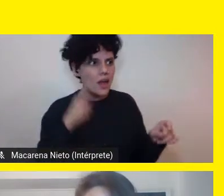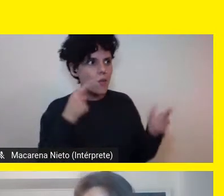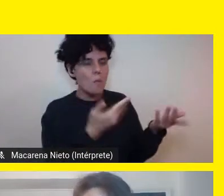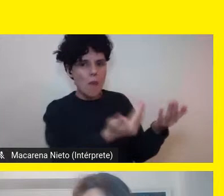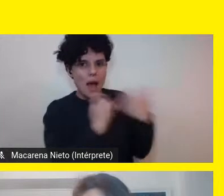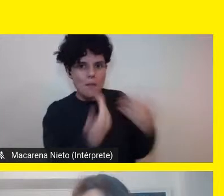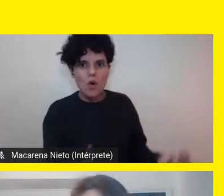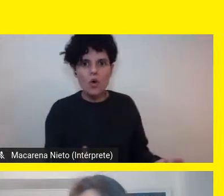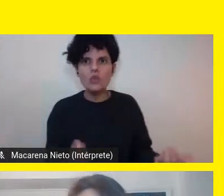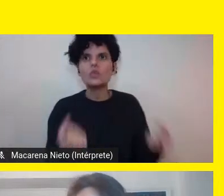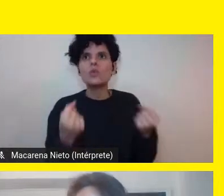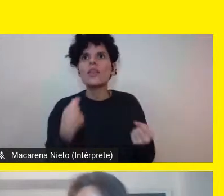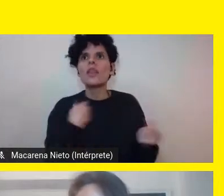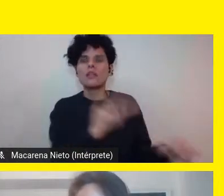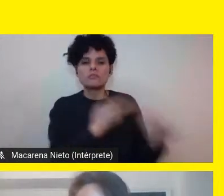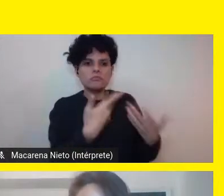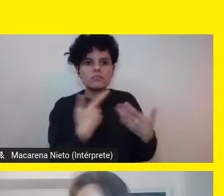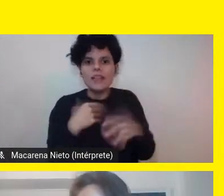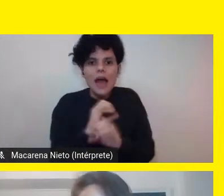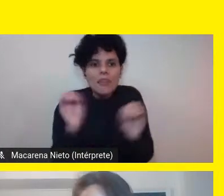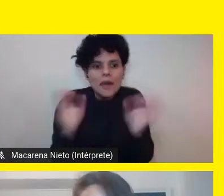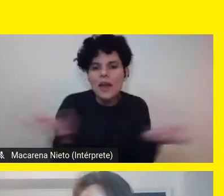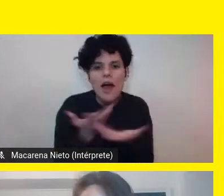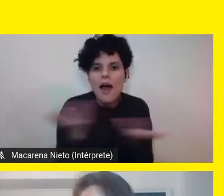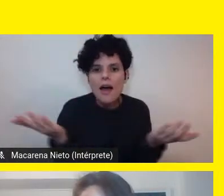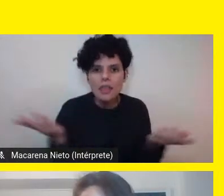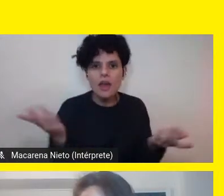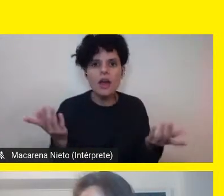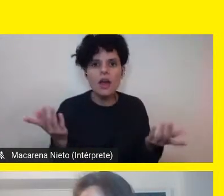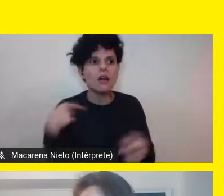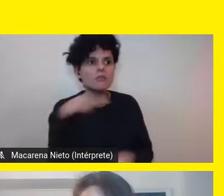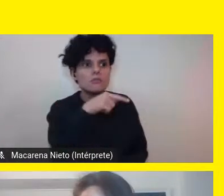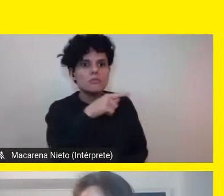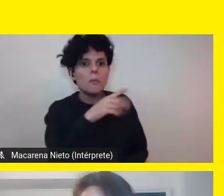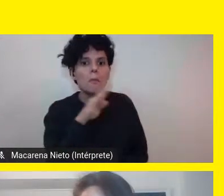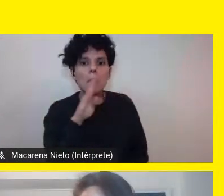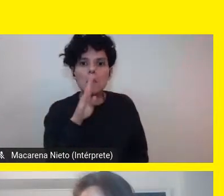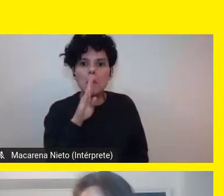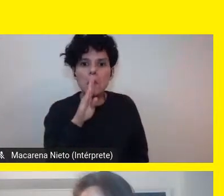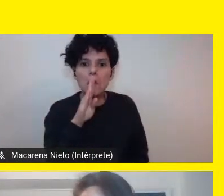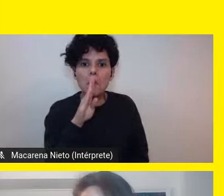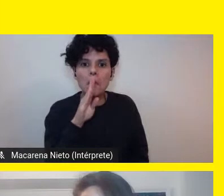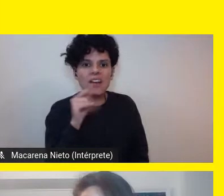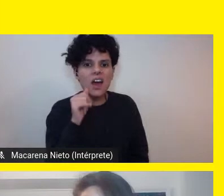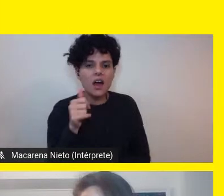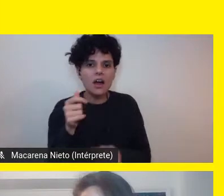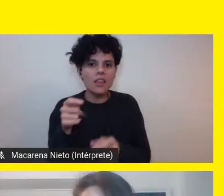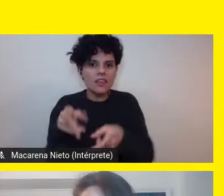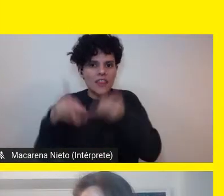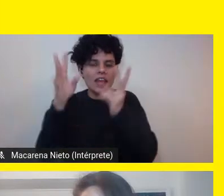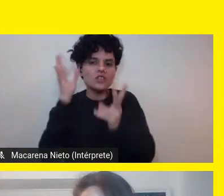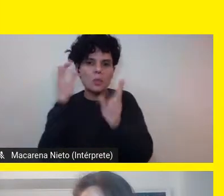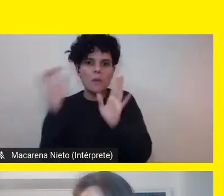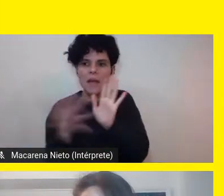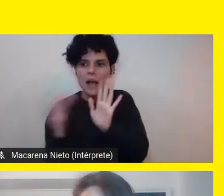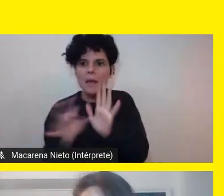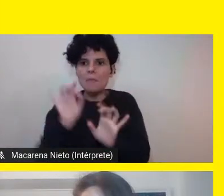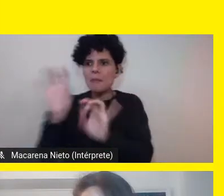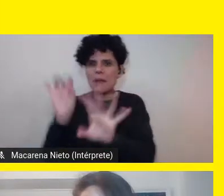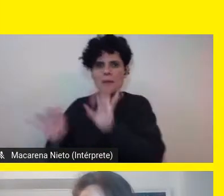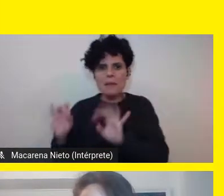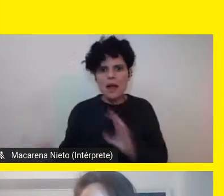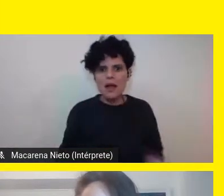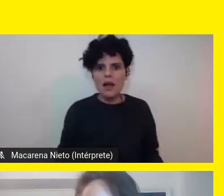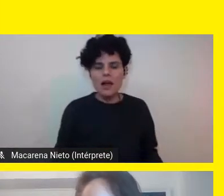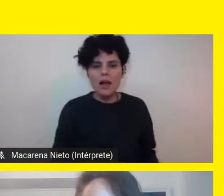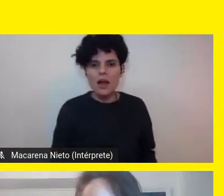con las víctimas y nada, nada. O sea, su silencio la hizo cómplice en la violación sistemática de los derechos humanos de las mujeres. Y yo me pregunto